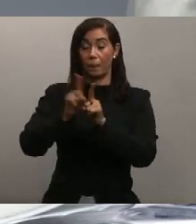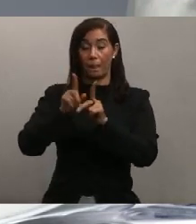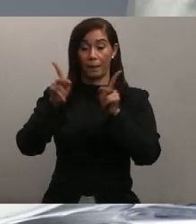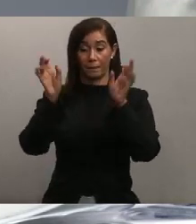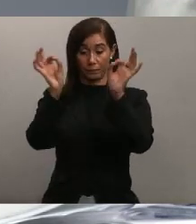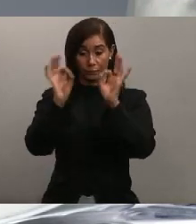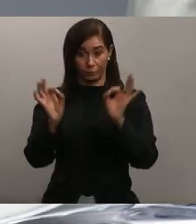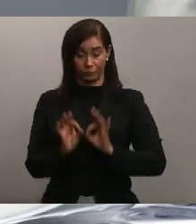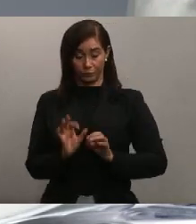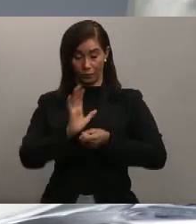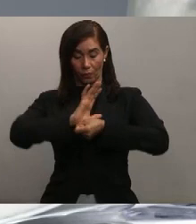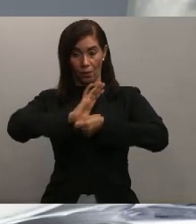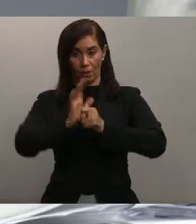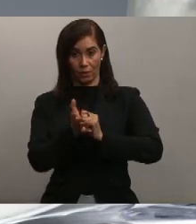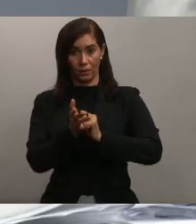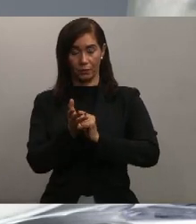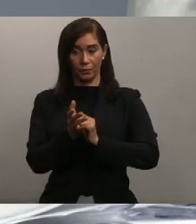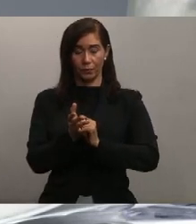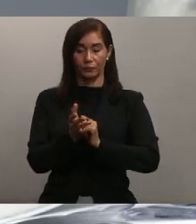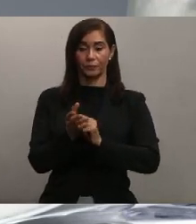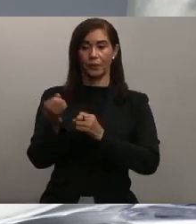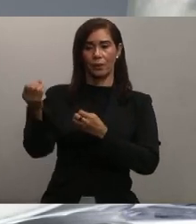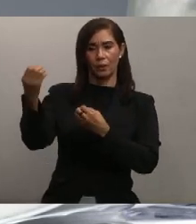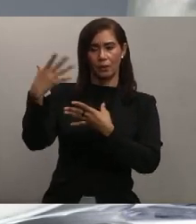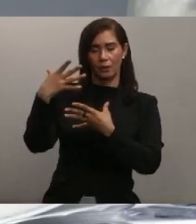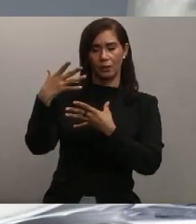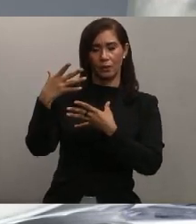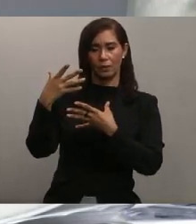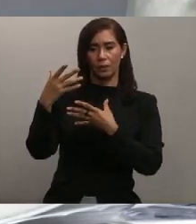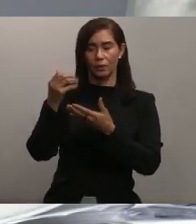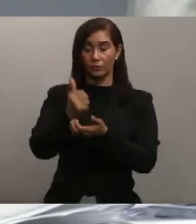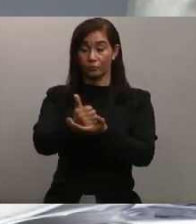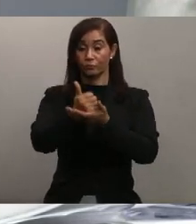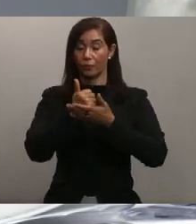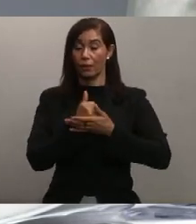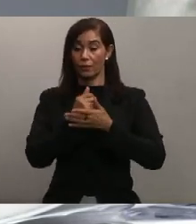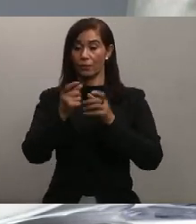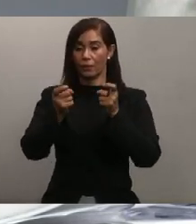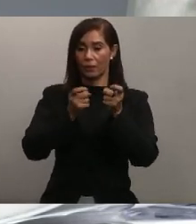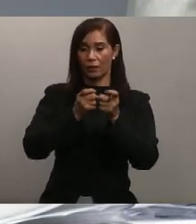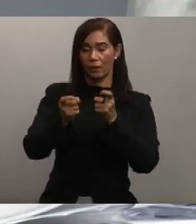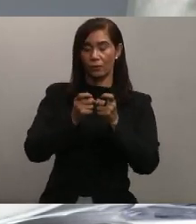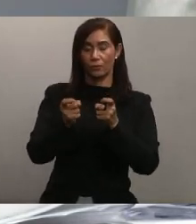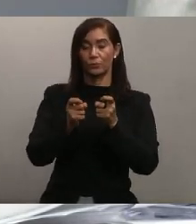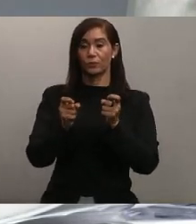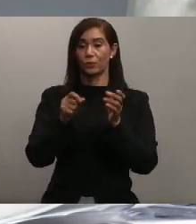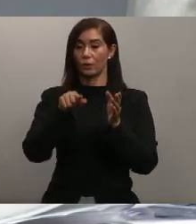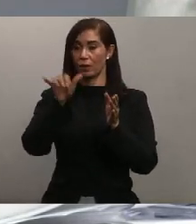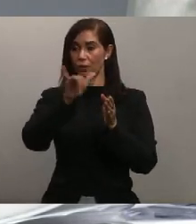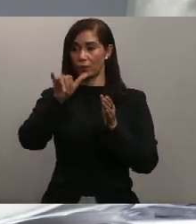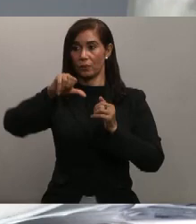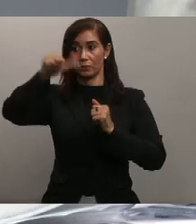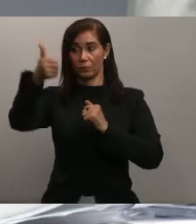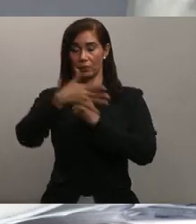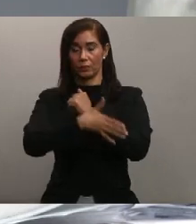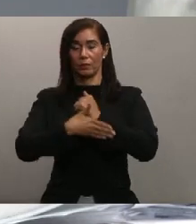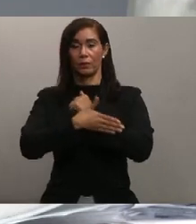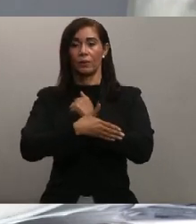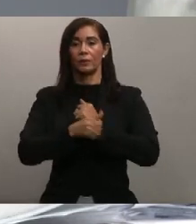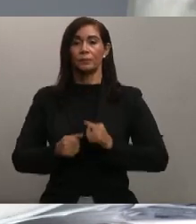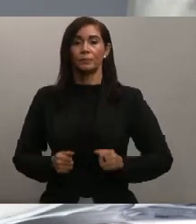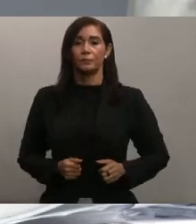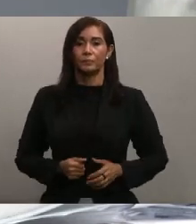y epidemiológico del virus, que nos lleven a tomar conductas exactamente como la están llevando todos los